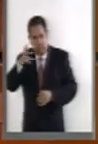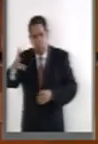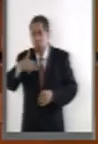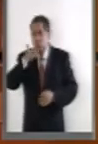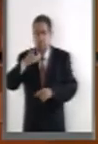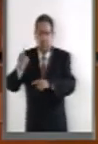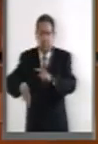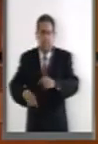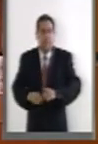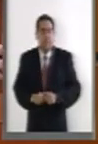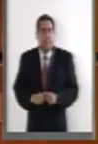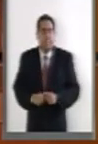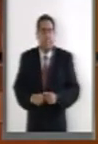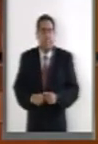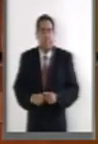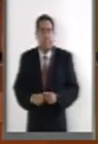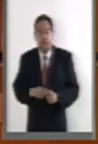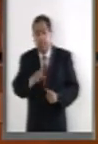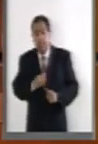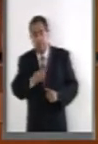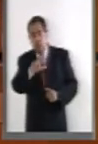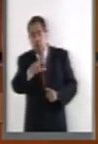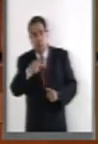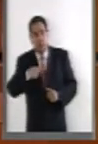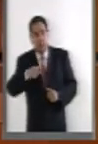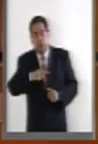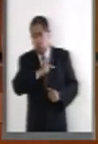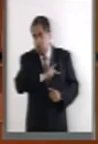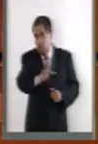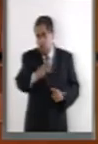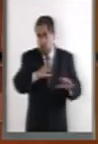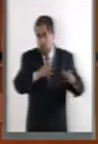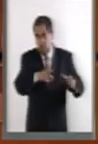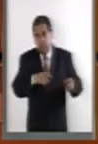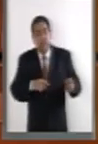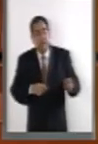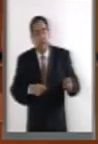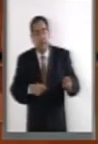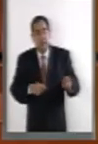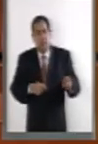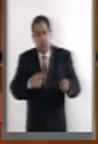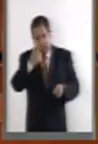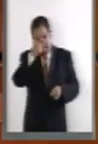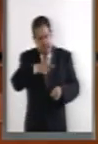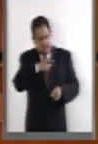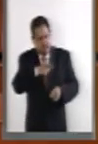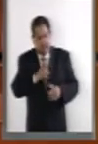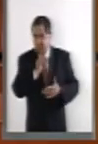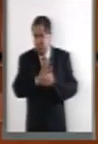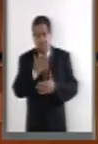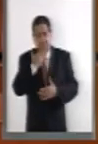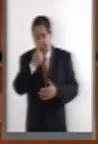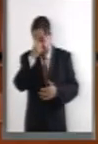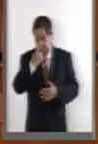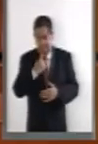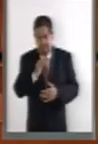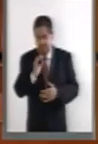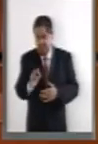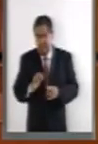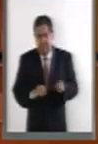corrupción. 28 personas, todas ellas idóneas para el cargo,